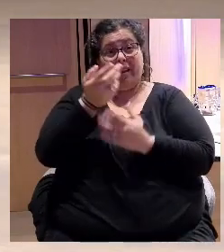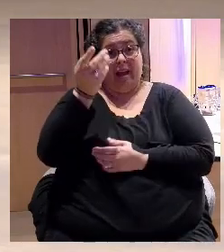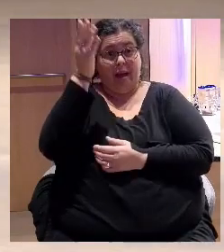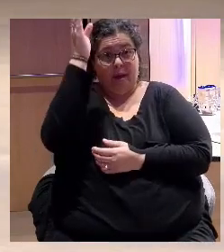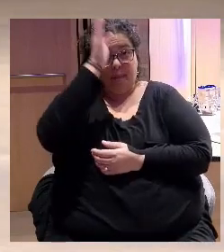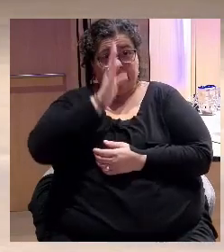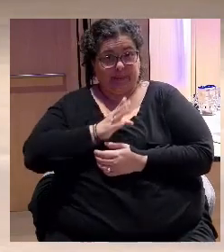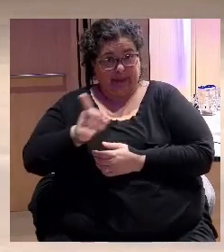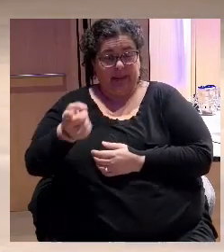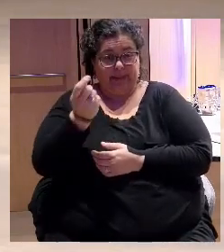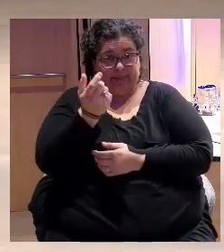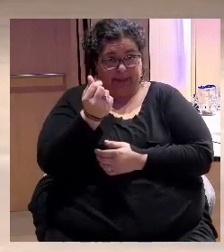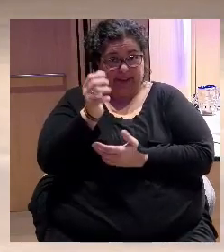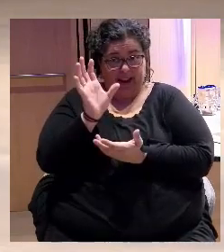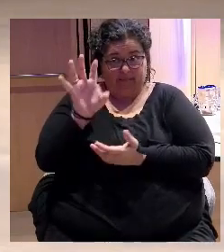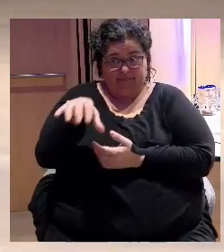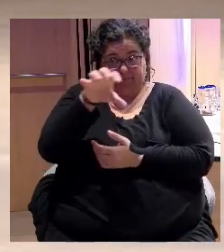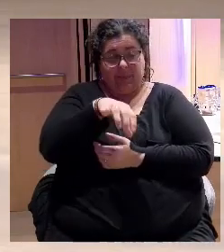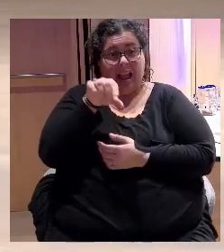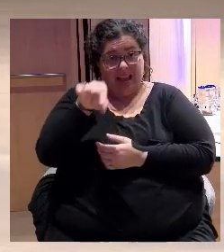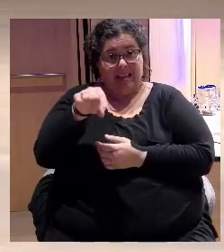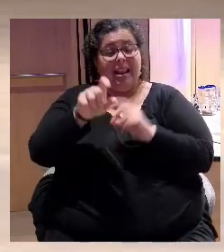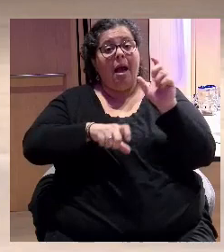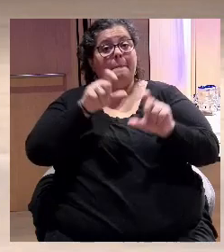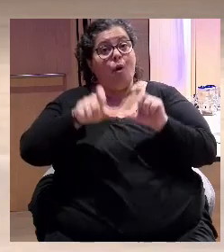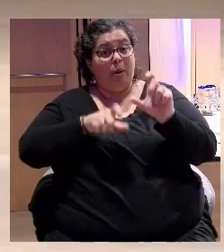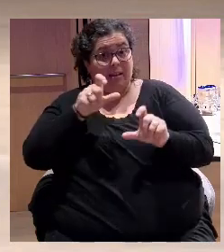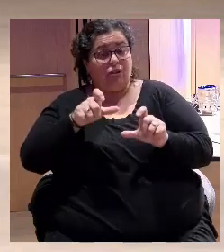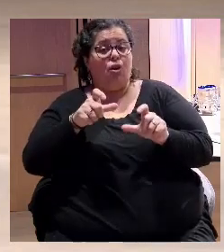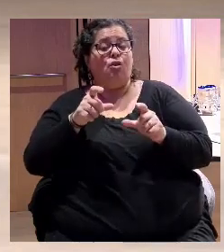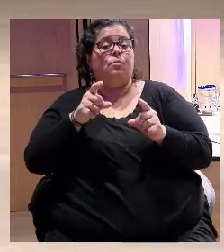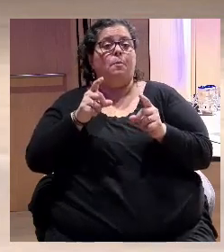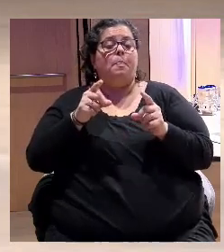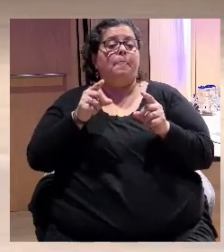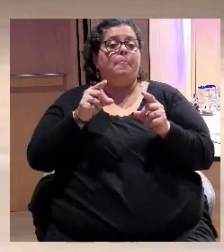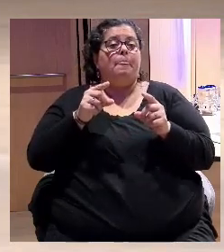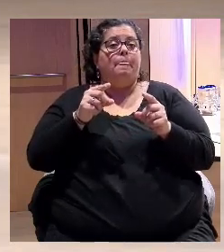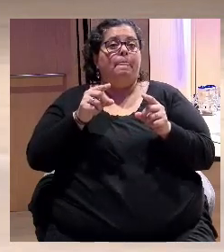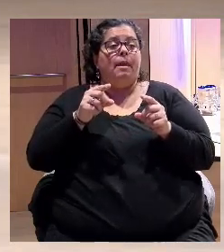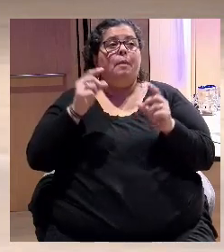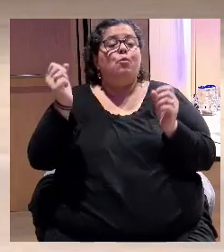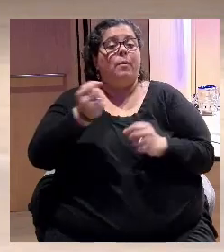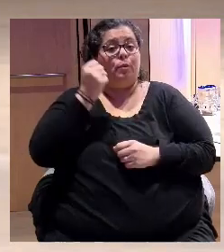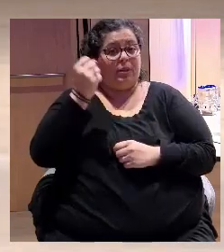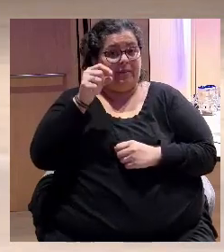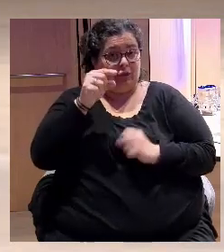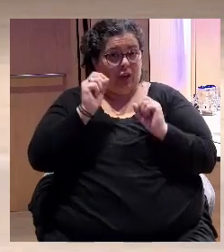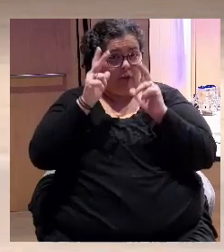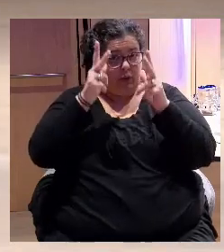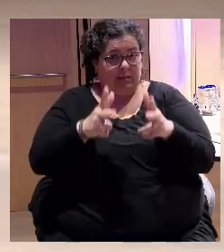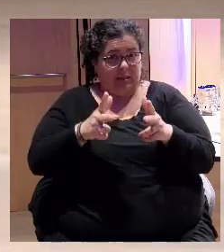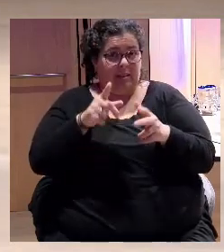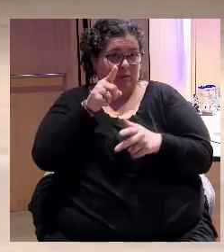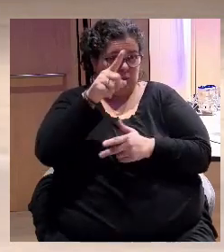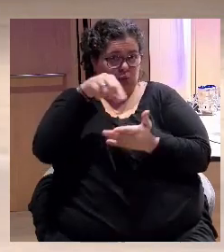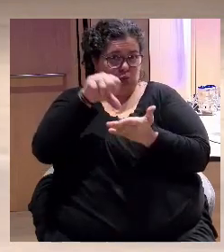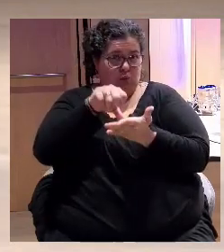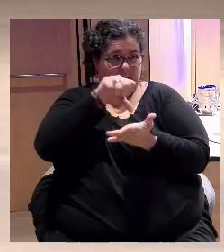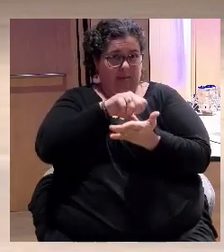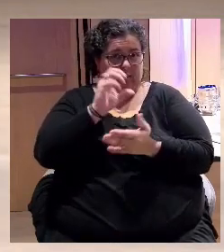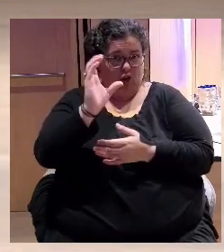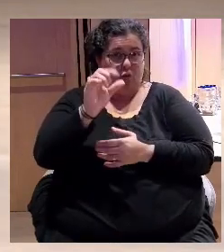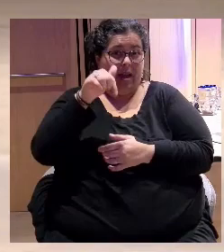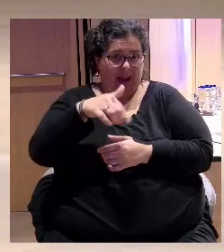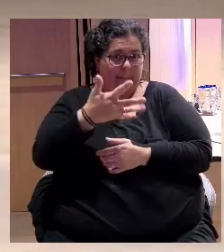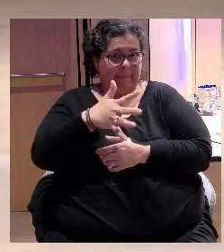migración esclavizada pasaba a territorio libre. Y creo que es muy importante eso también que se da en esta zona. Sin más,